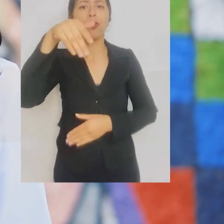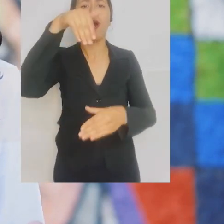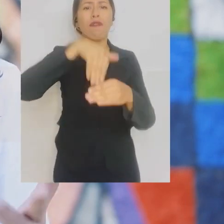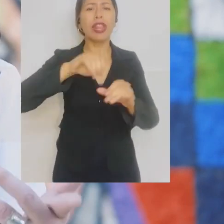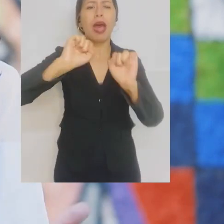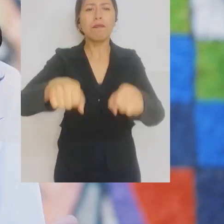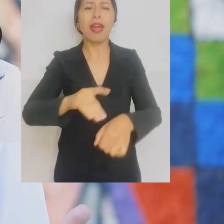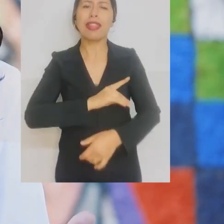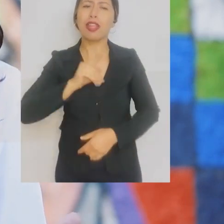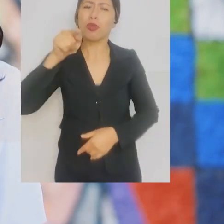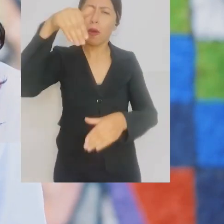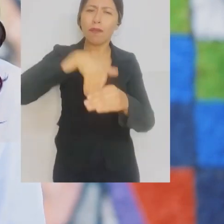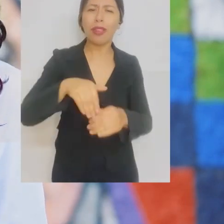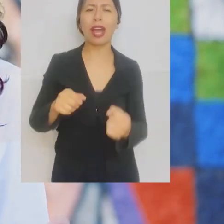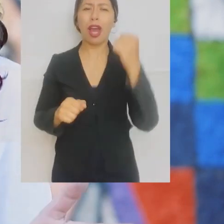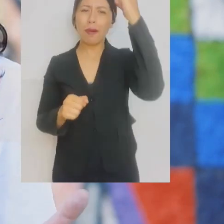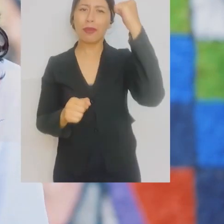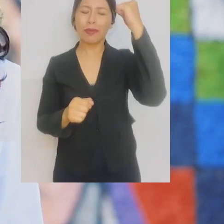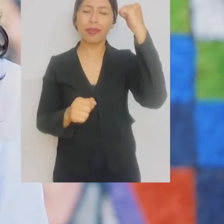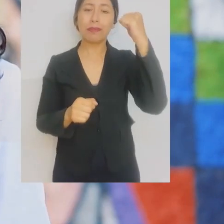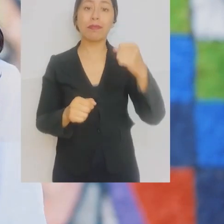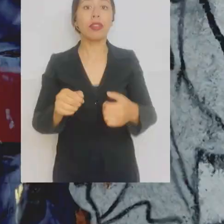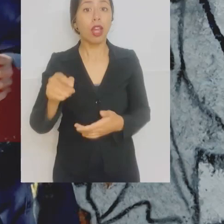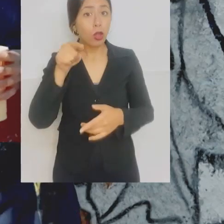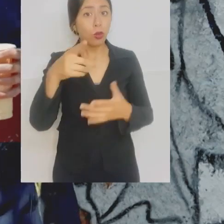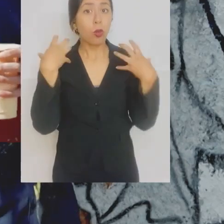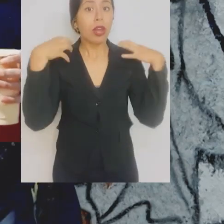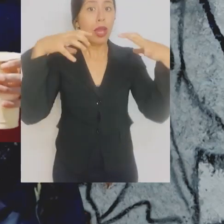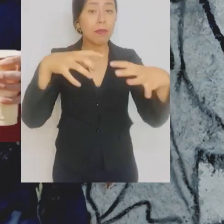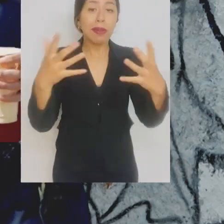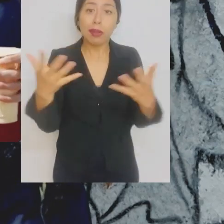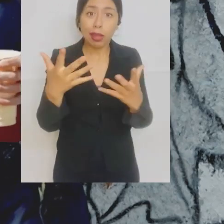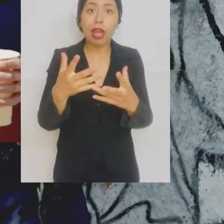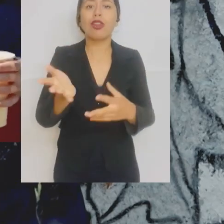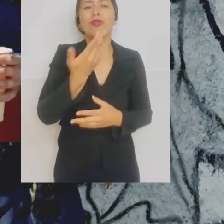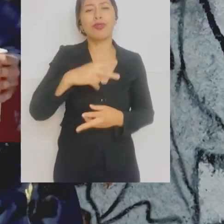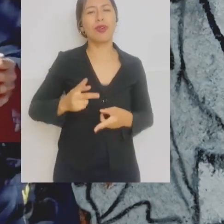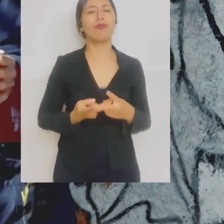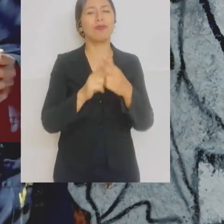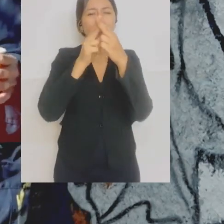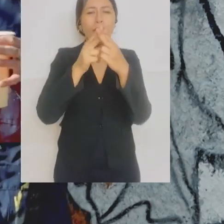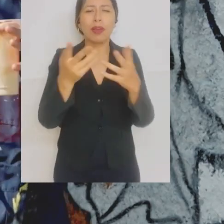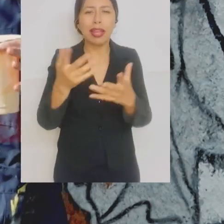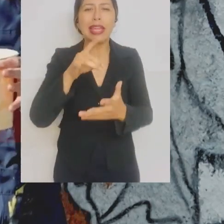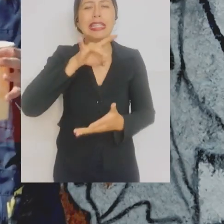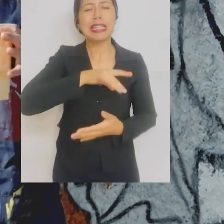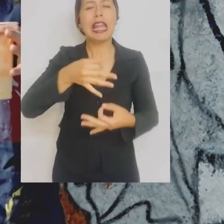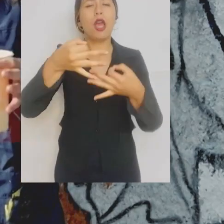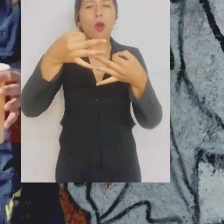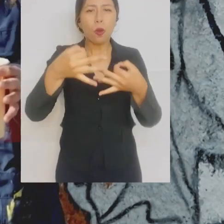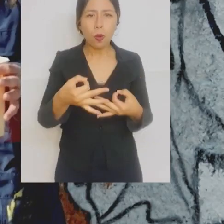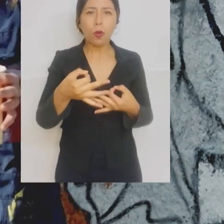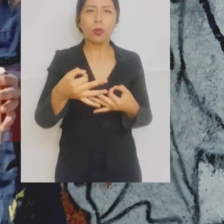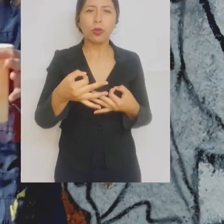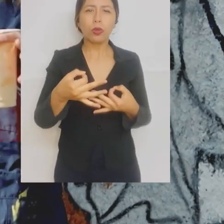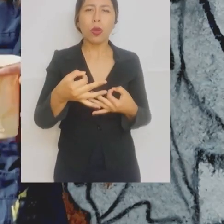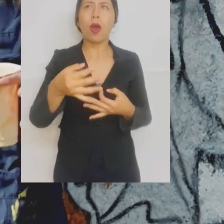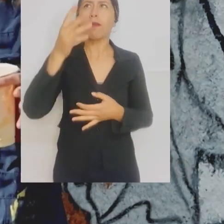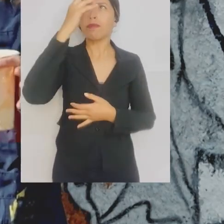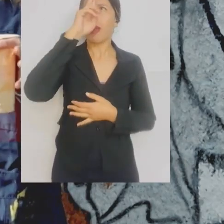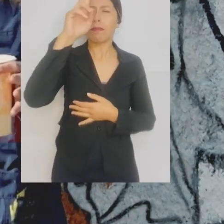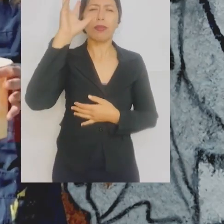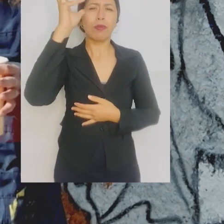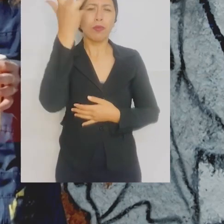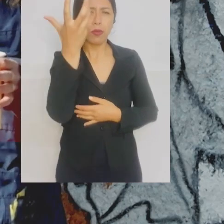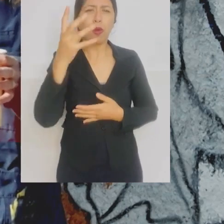noviembre vota Apruebo Dignidad, vota comunista. En tus manos está la posibilidad de que sigamos construyendo el